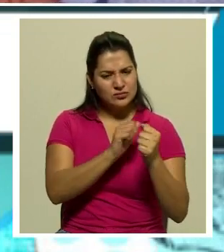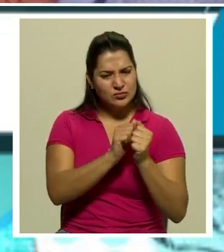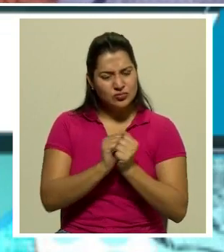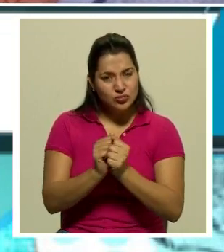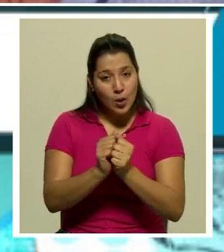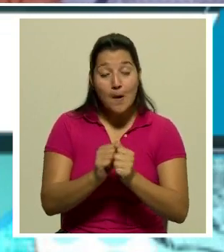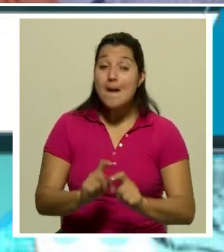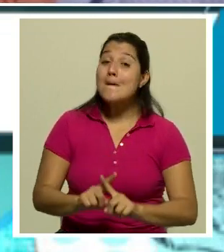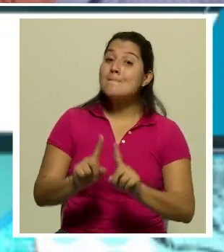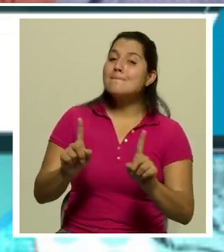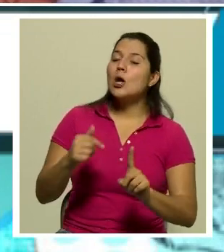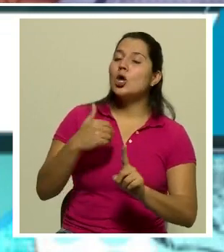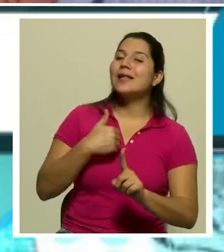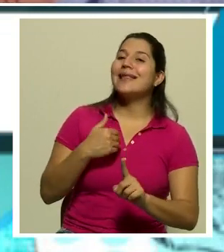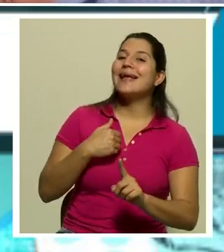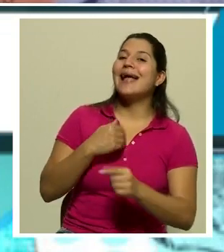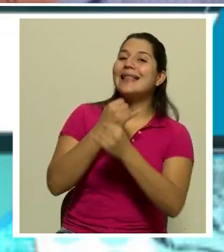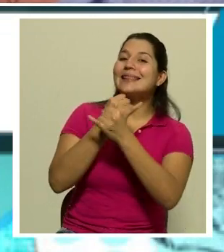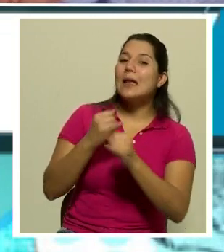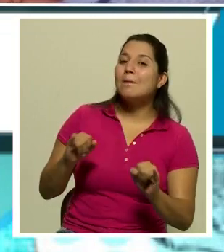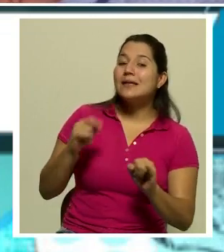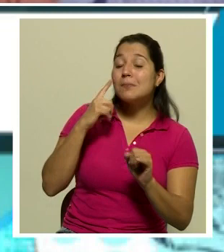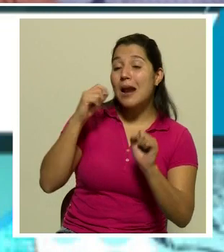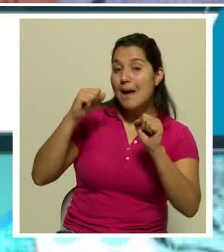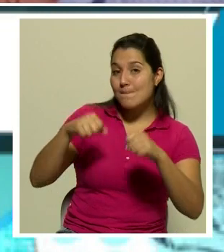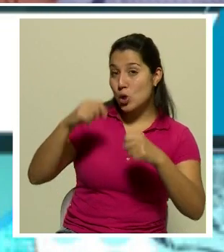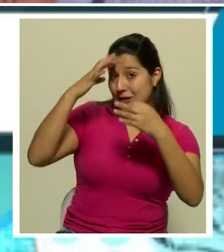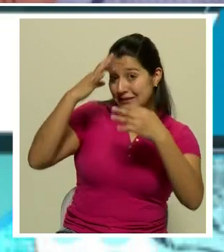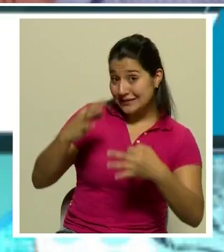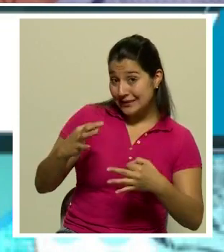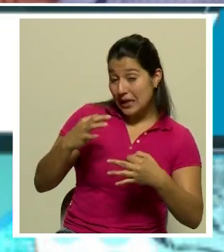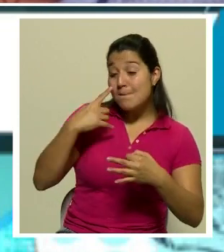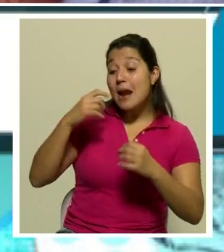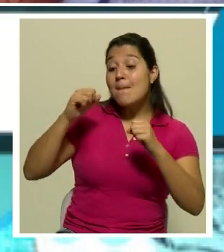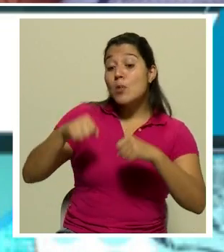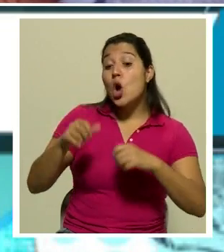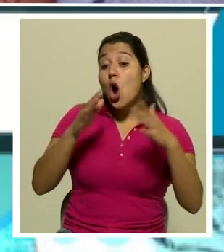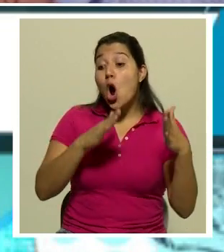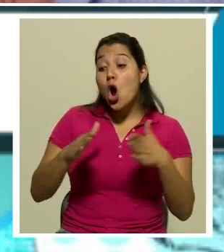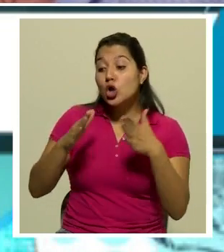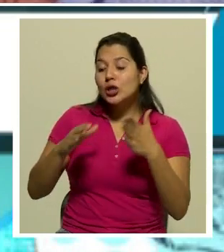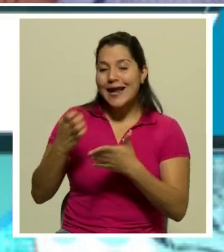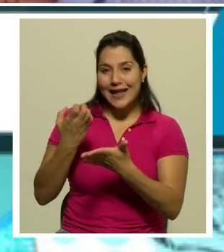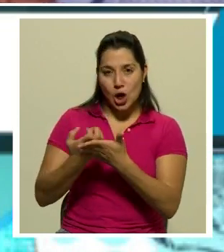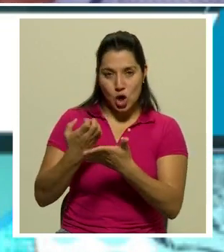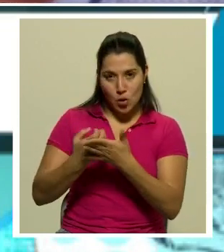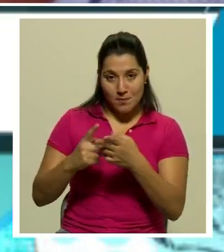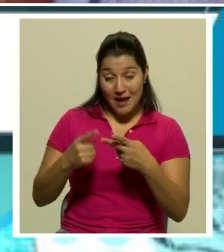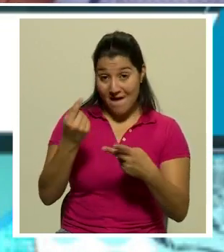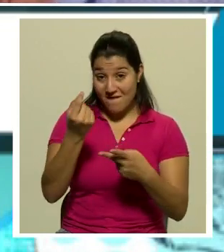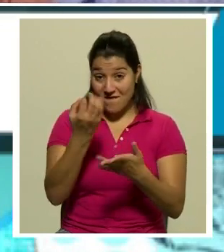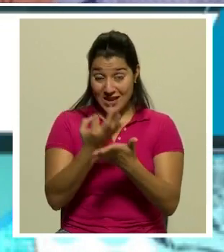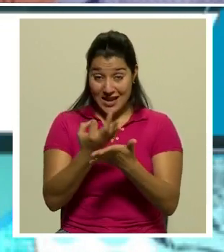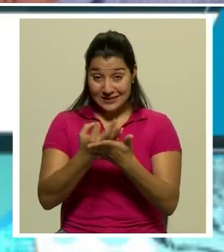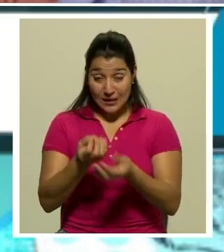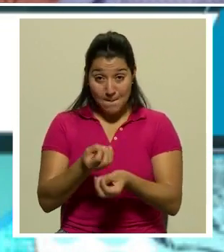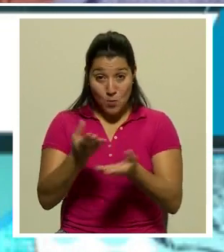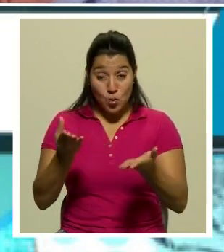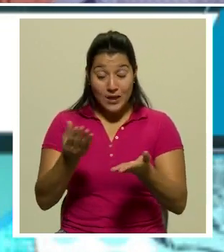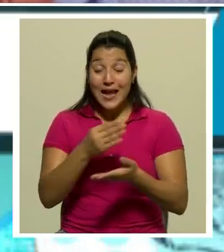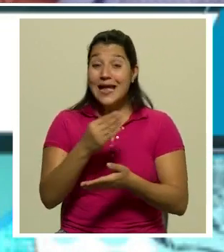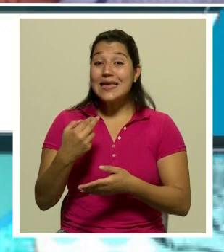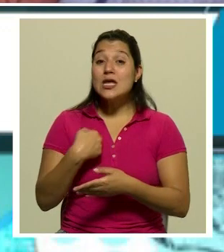en las decisiones para poder ordenar la economía y las finanzas públicas y hacer de la economía